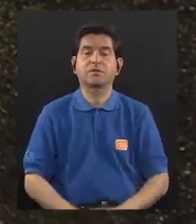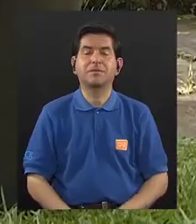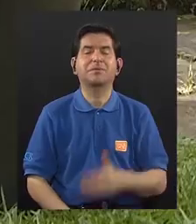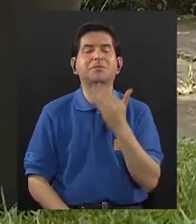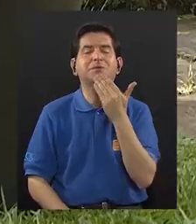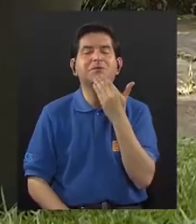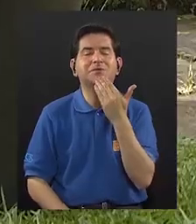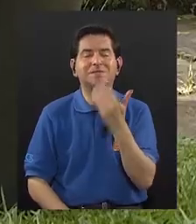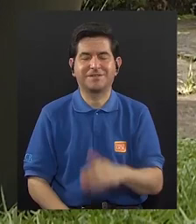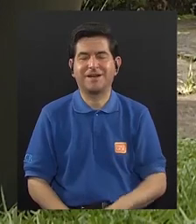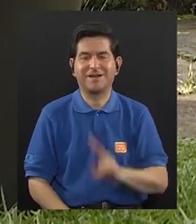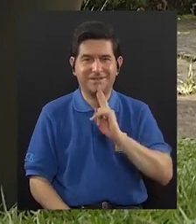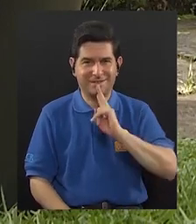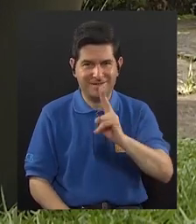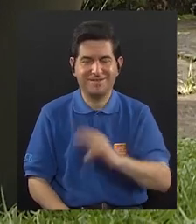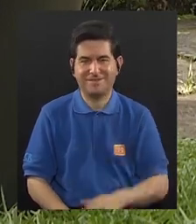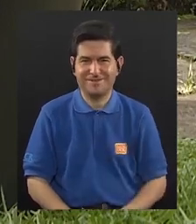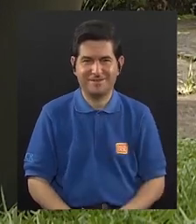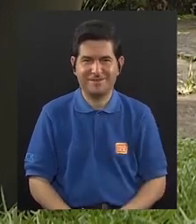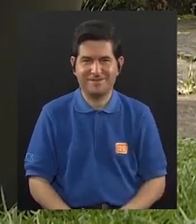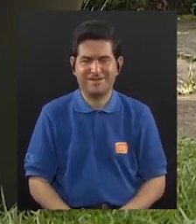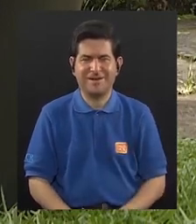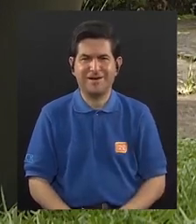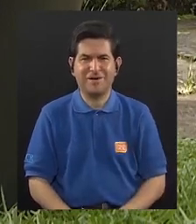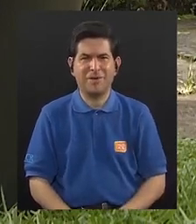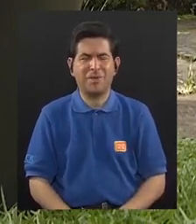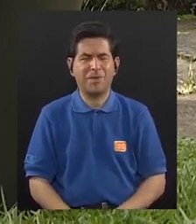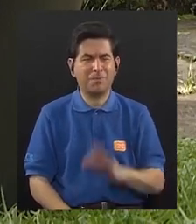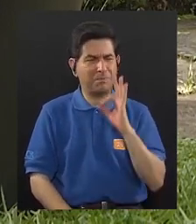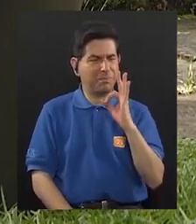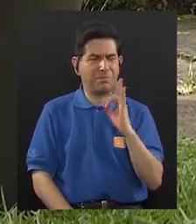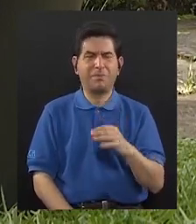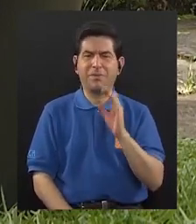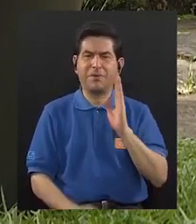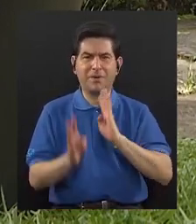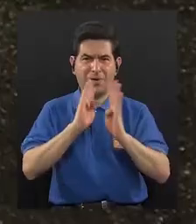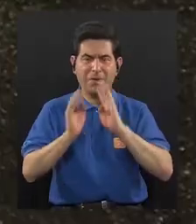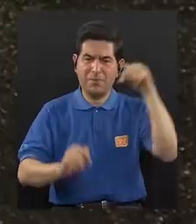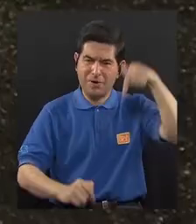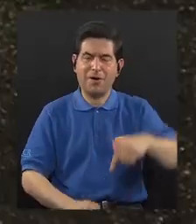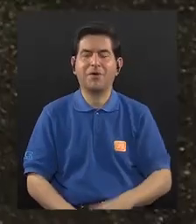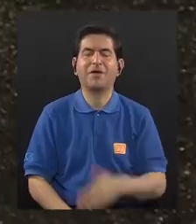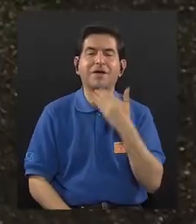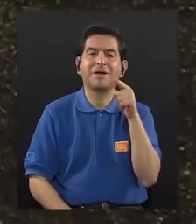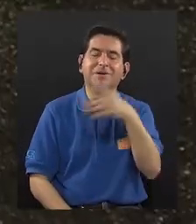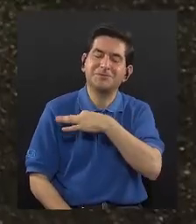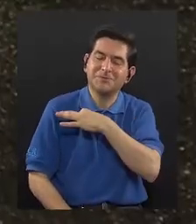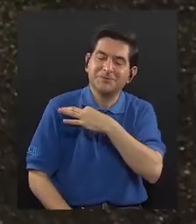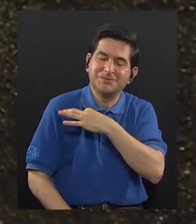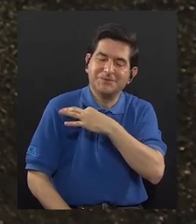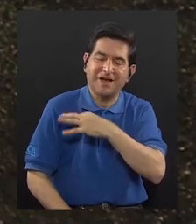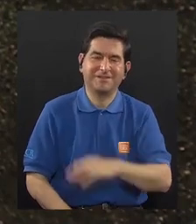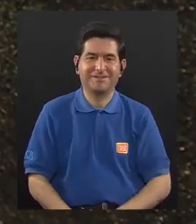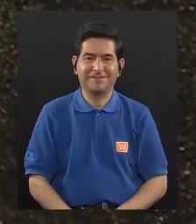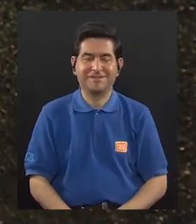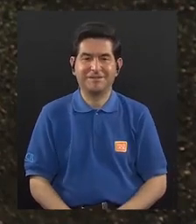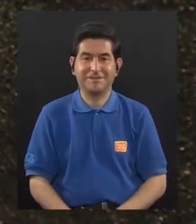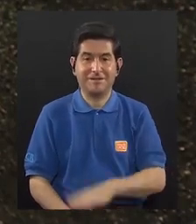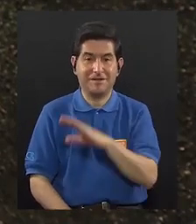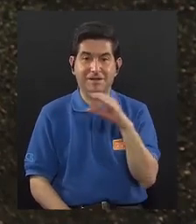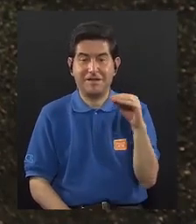con nosotros nosotros muchísimas gracias de verdad que mucho que esto ha sido muy lindo la conversación del día de hoy no no me cierres ustedes por la invitación y